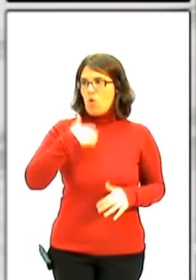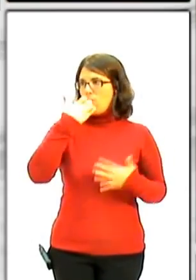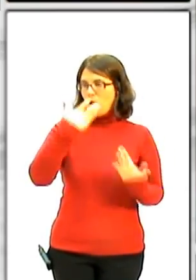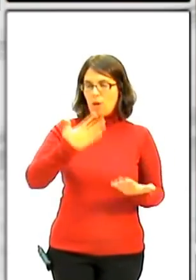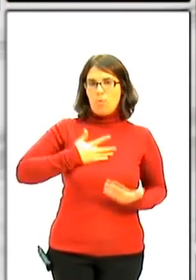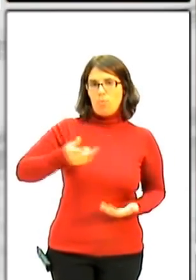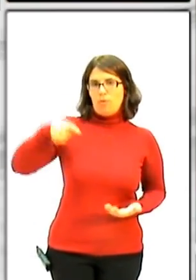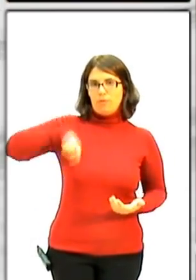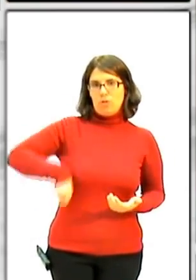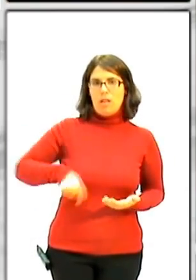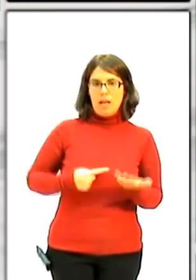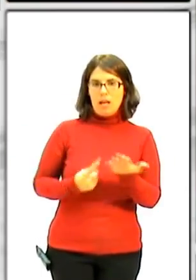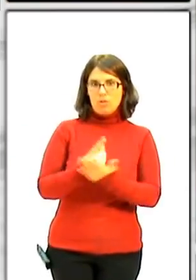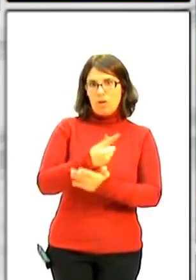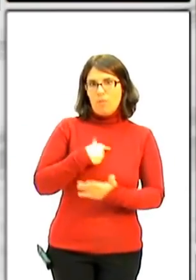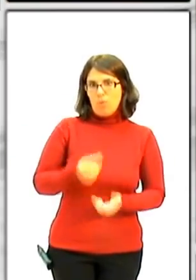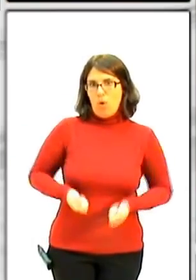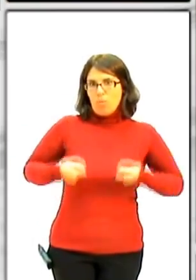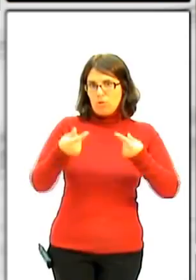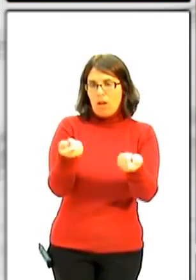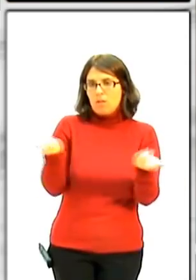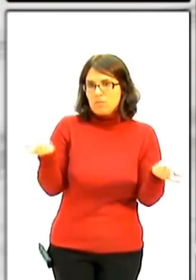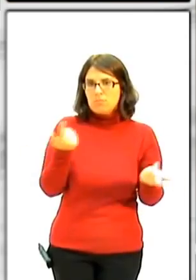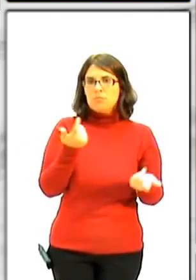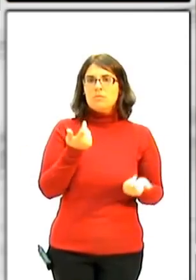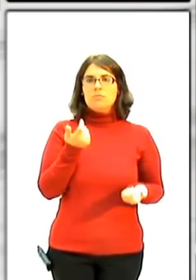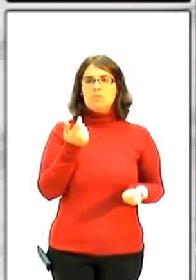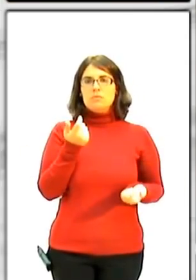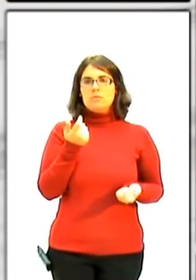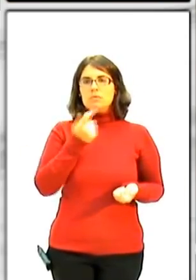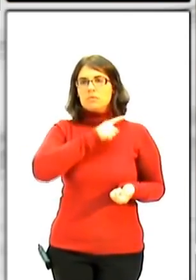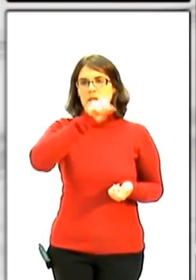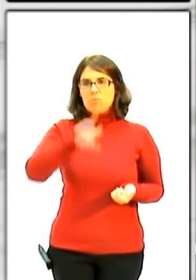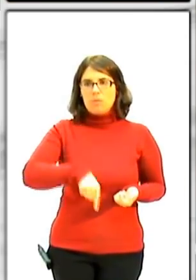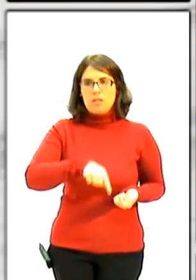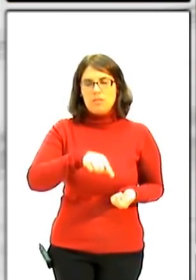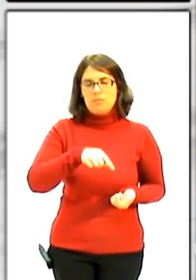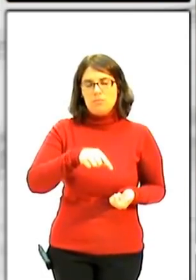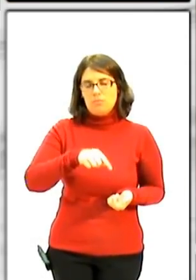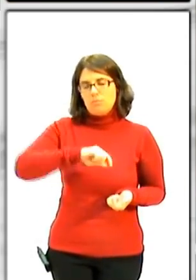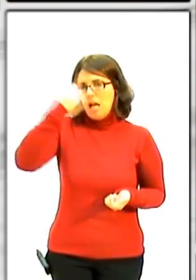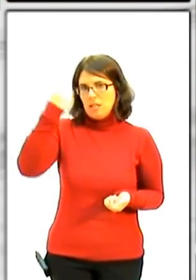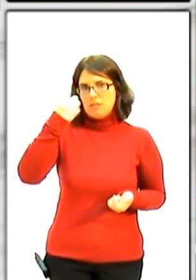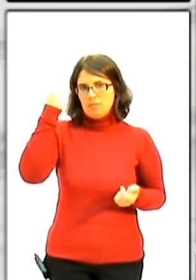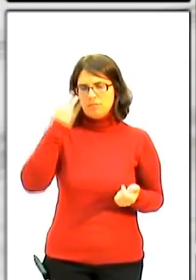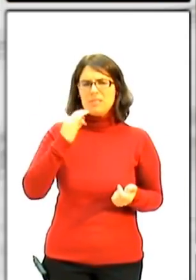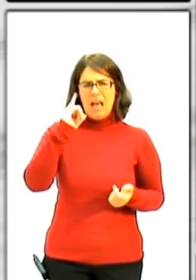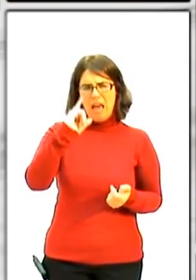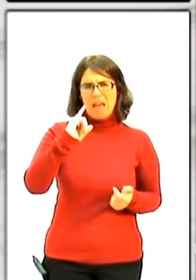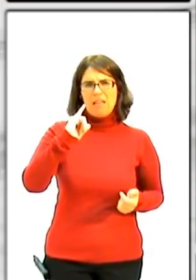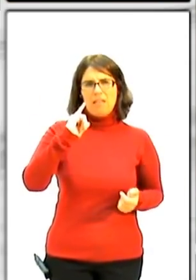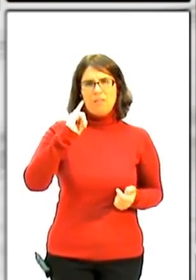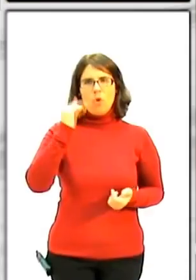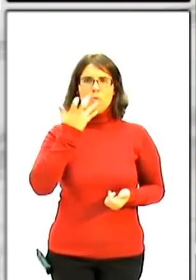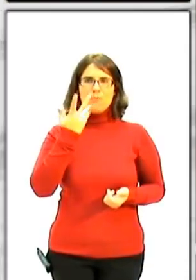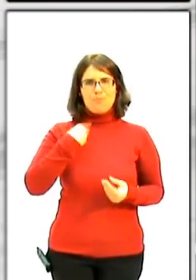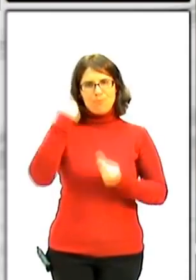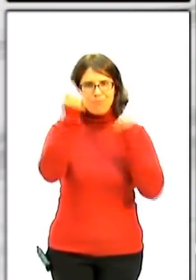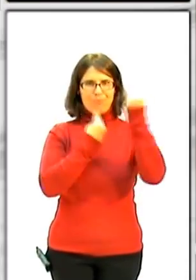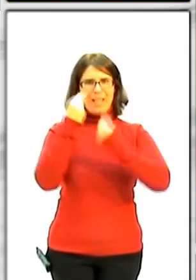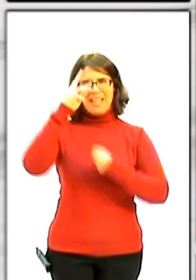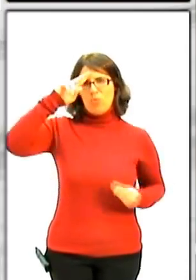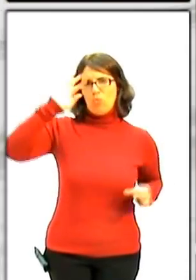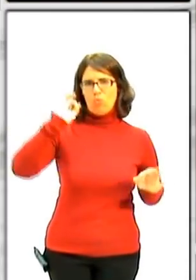de la cartografía puedo aportar, y sobre todo que existe una inquietud que se inició con los mapas